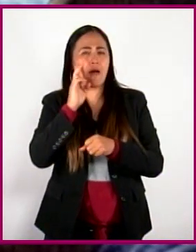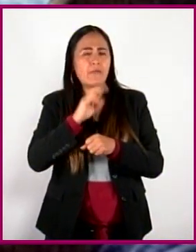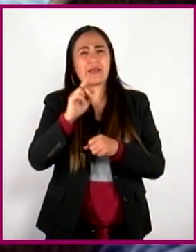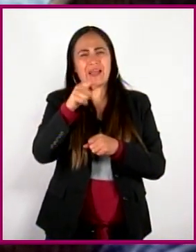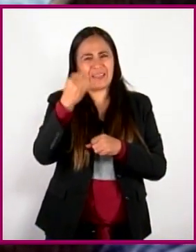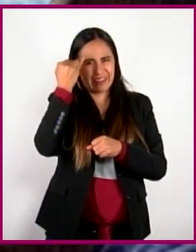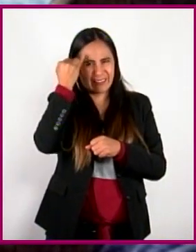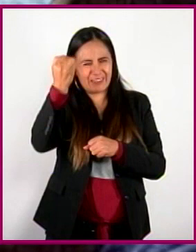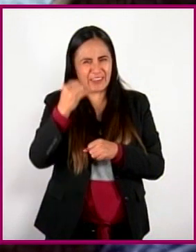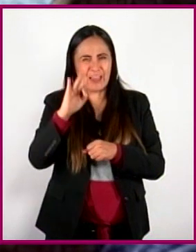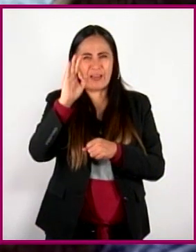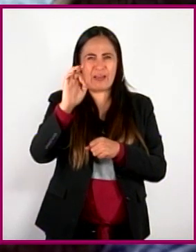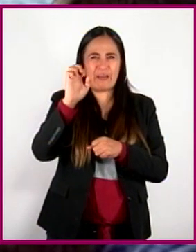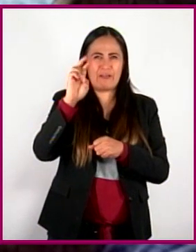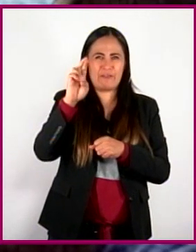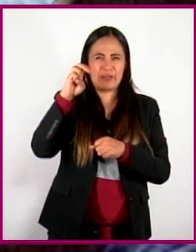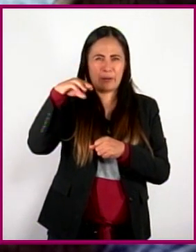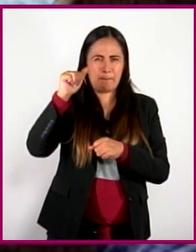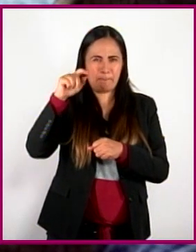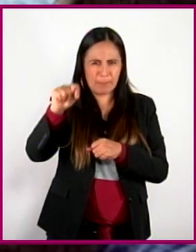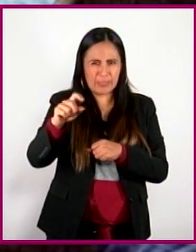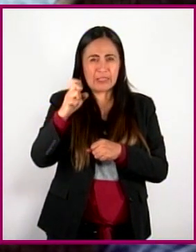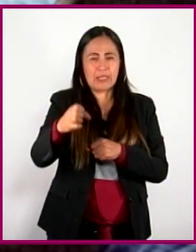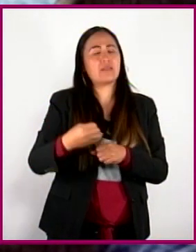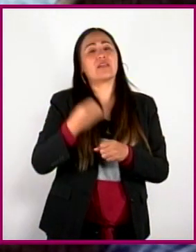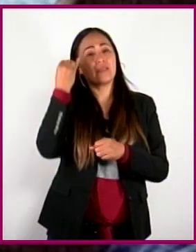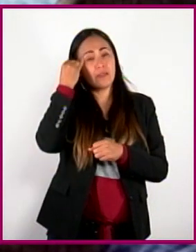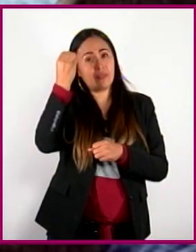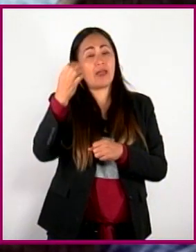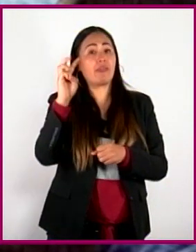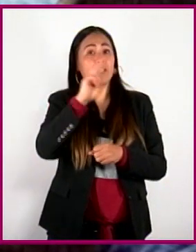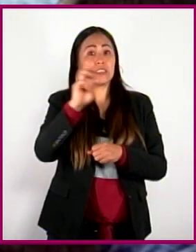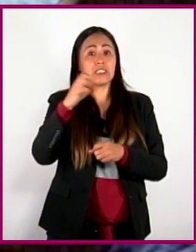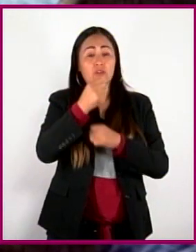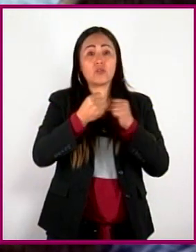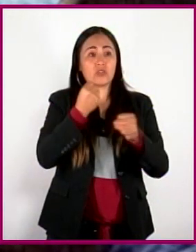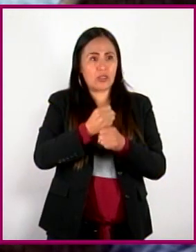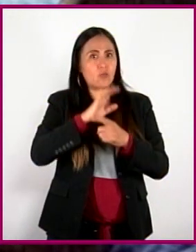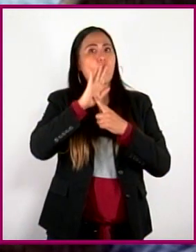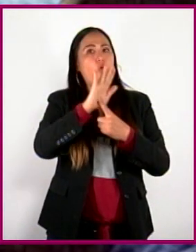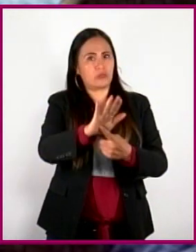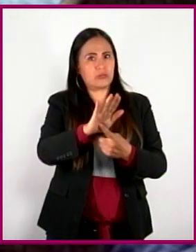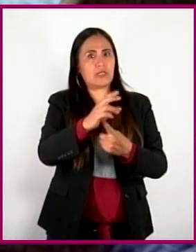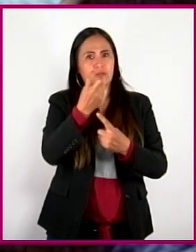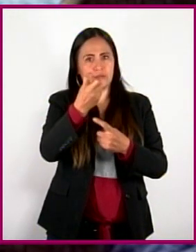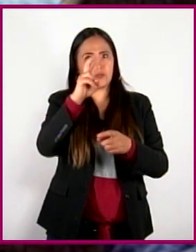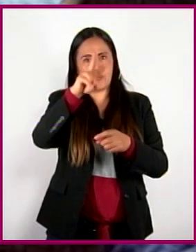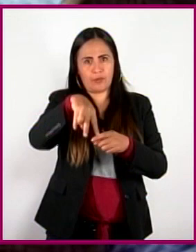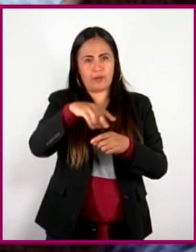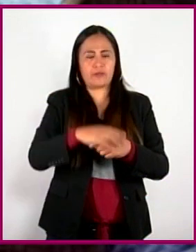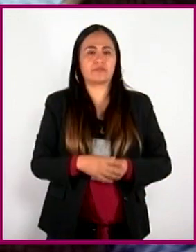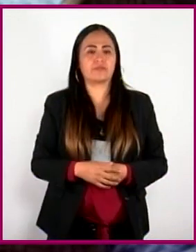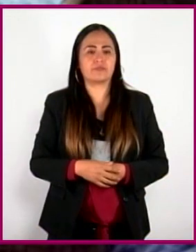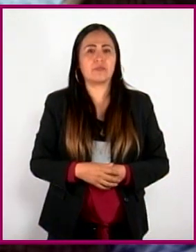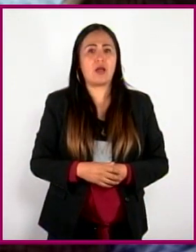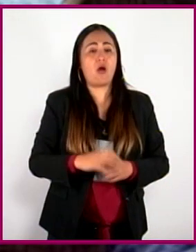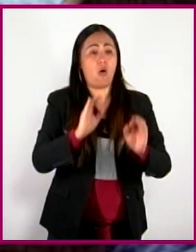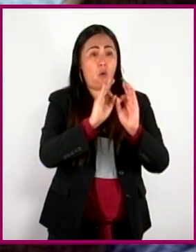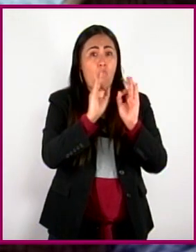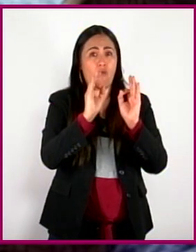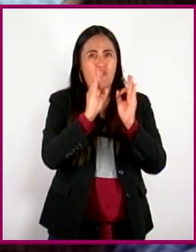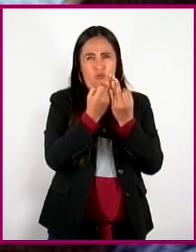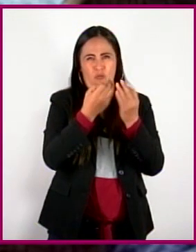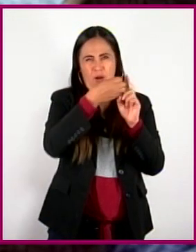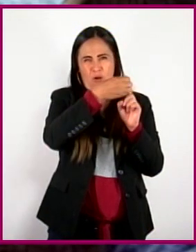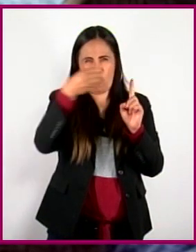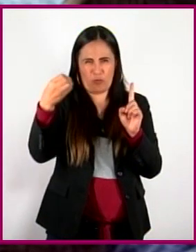teorema de Fermat, teorema que tardó más de 300 años de demostrarse. Estas expresiones no son las únicas que existen para